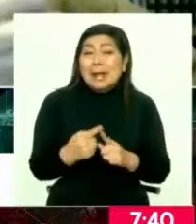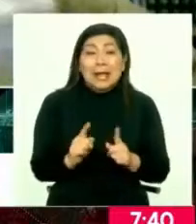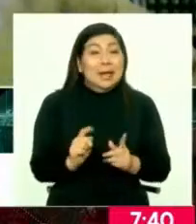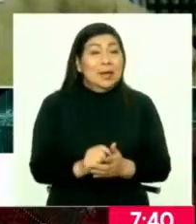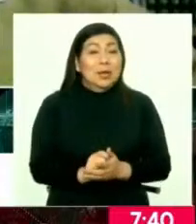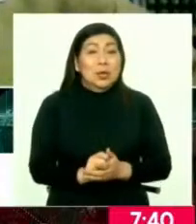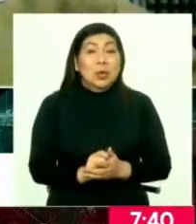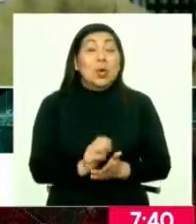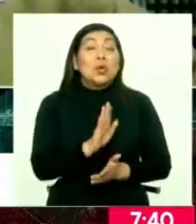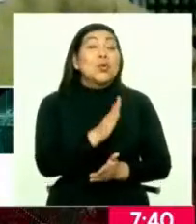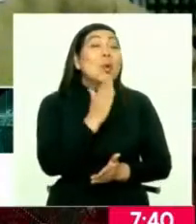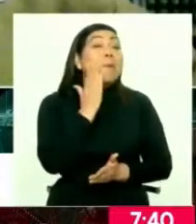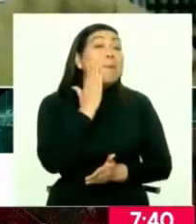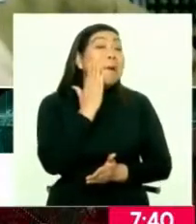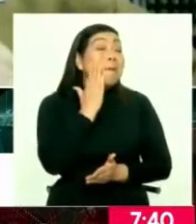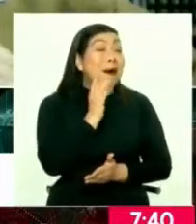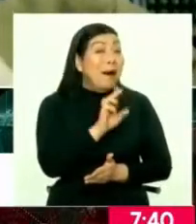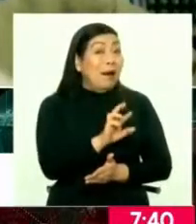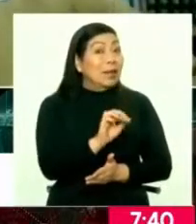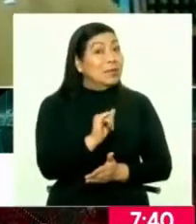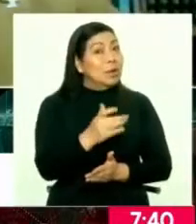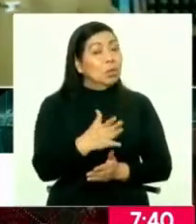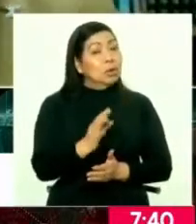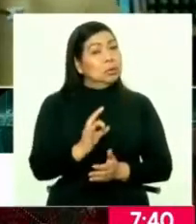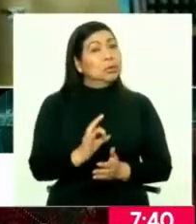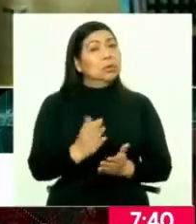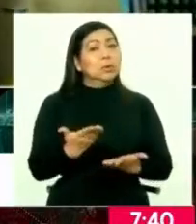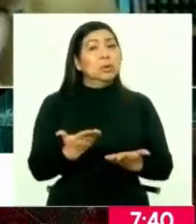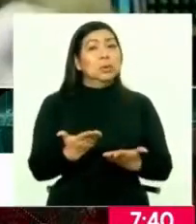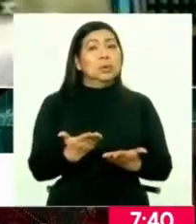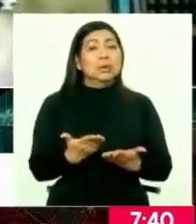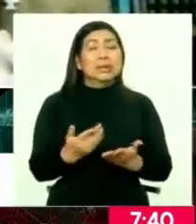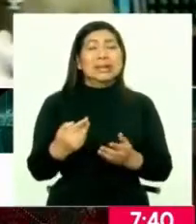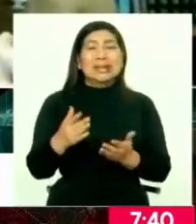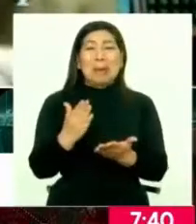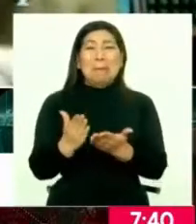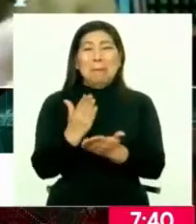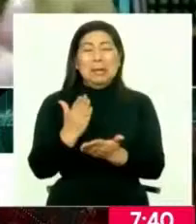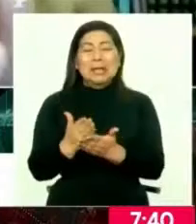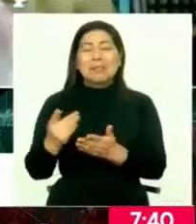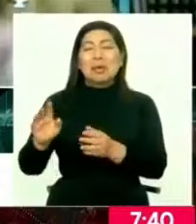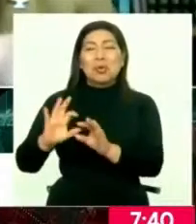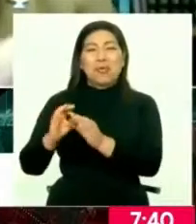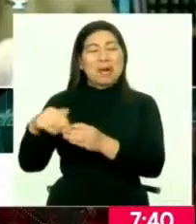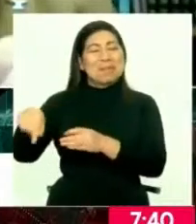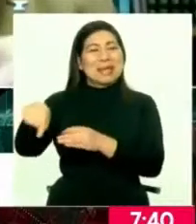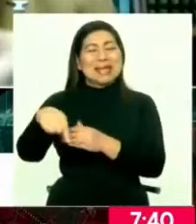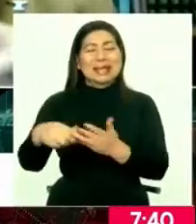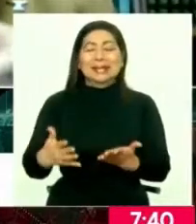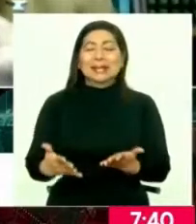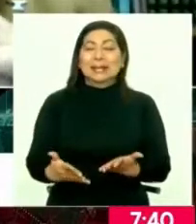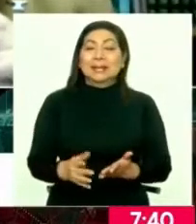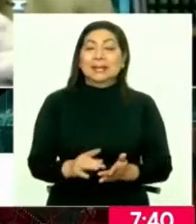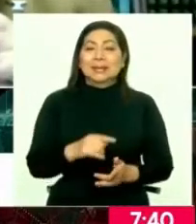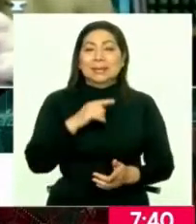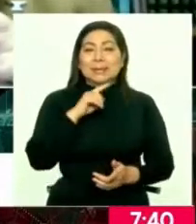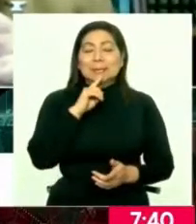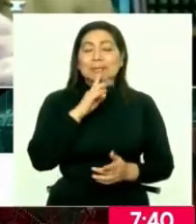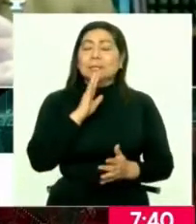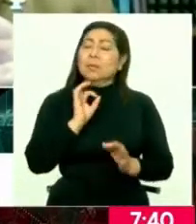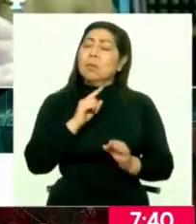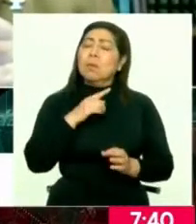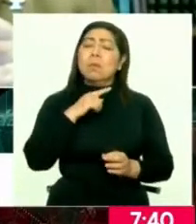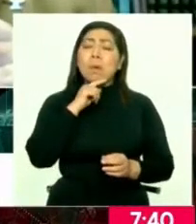mientras que su madre Isabel era una persona que, a pesar de esos escándalos, esas tormentas familiares, siempre mantuvo la